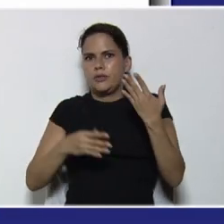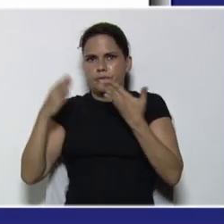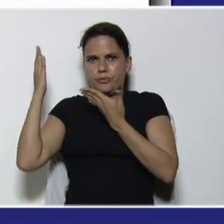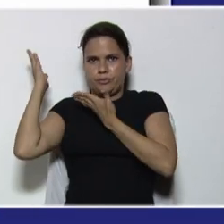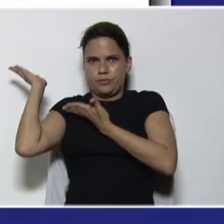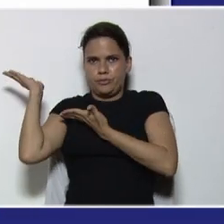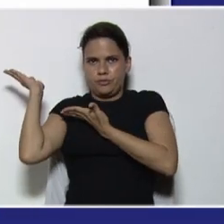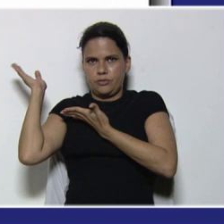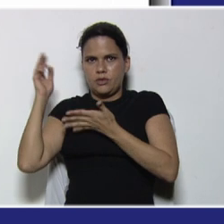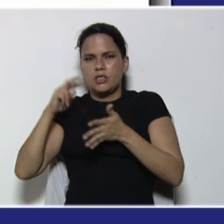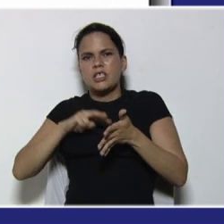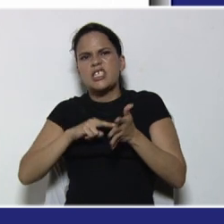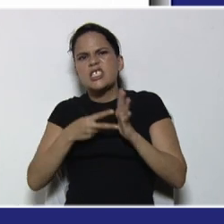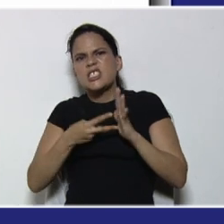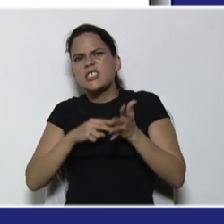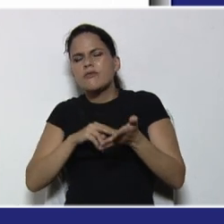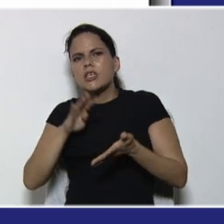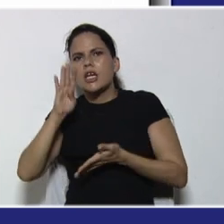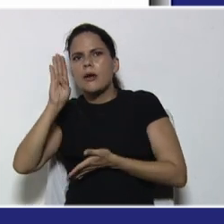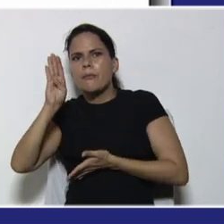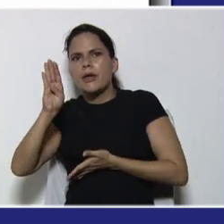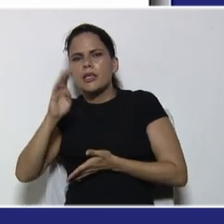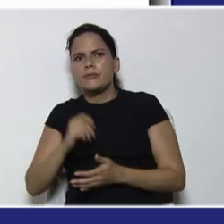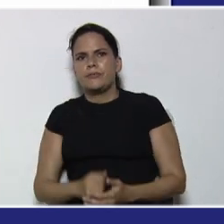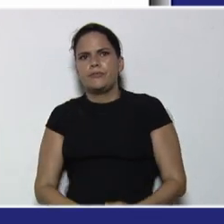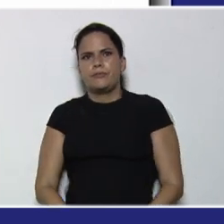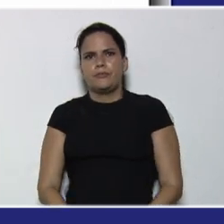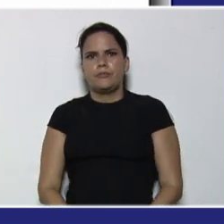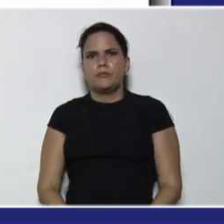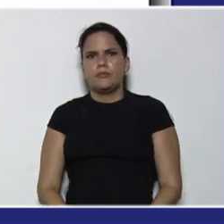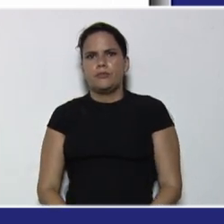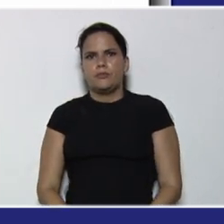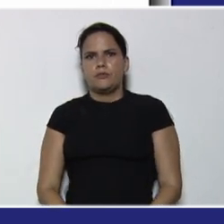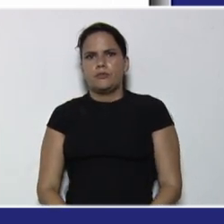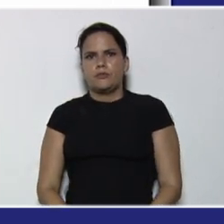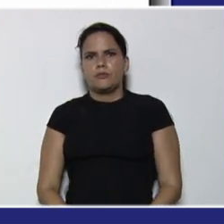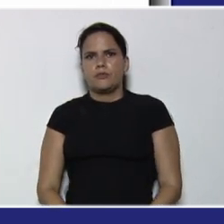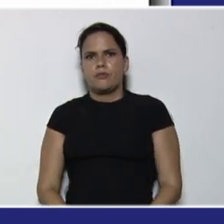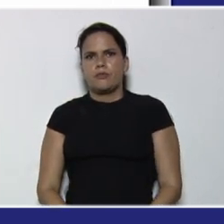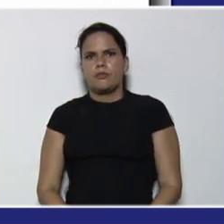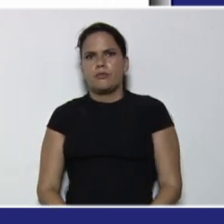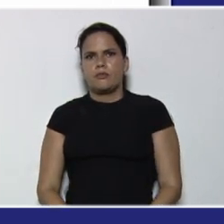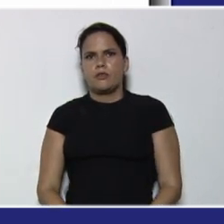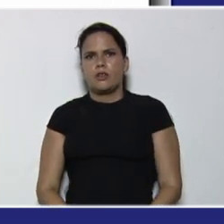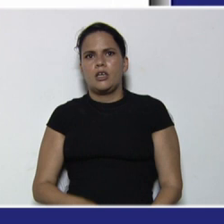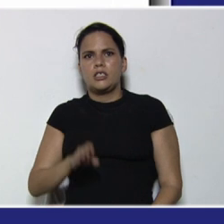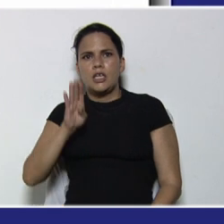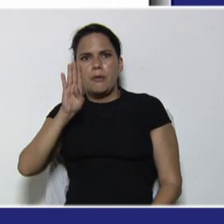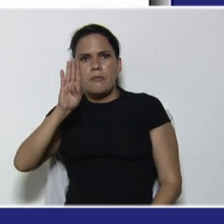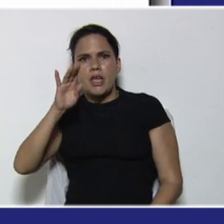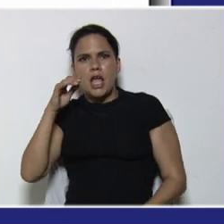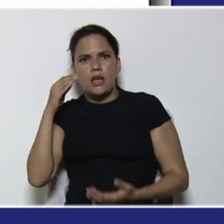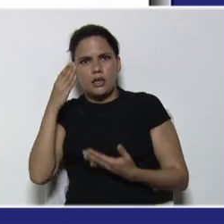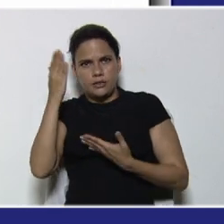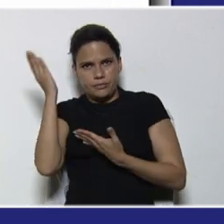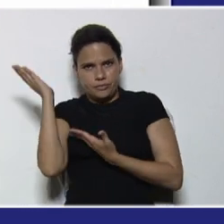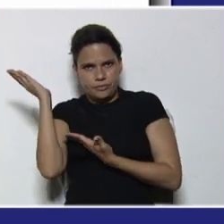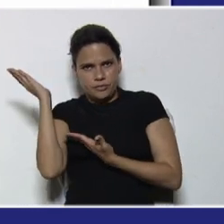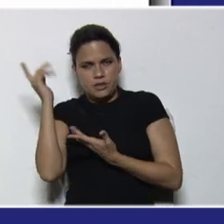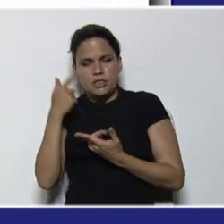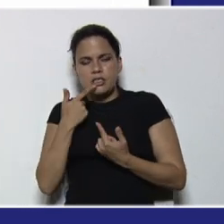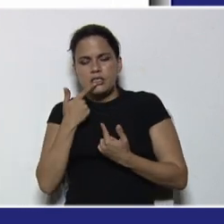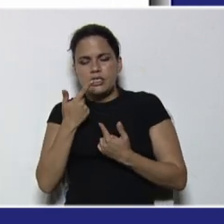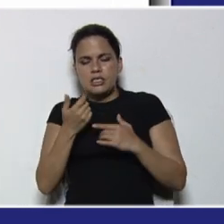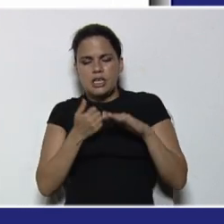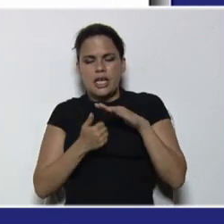que significa B, esa B allí, acostada, de alguna manera, significa que, es mayor,